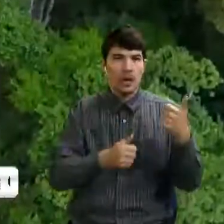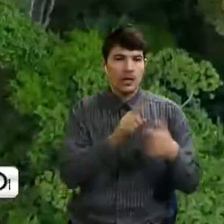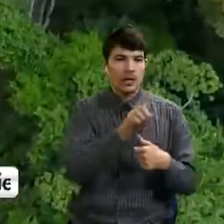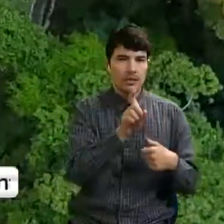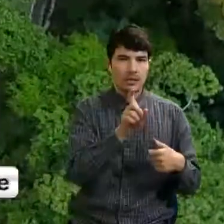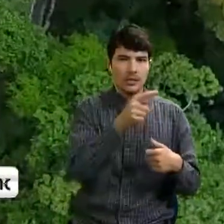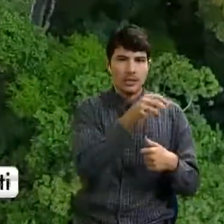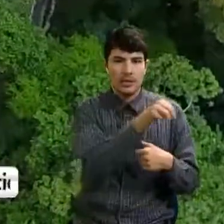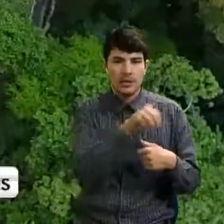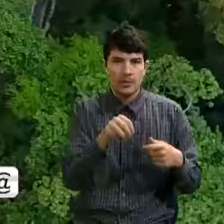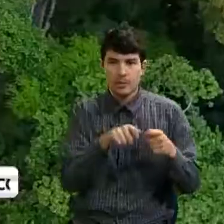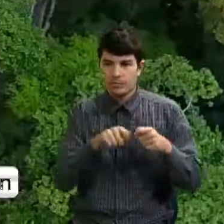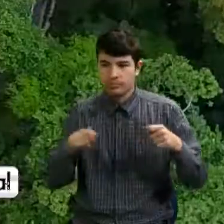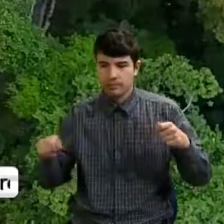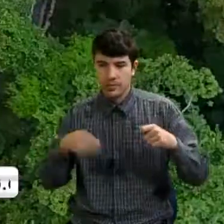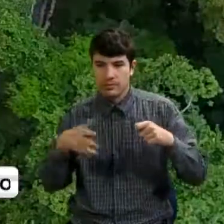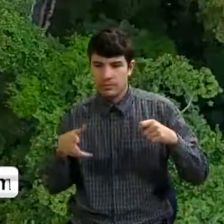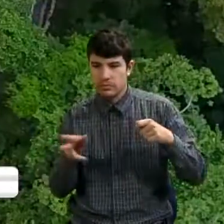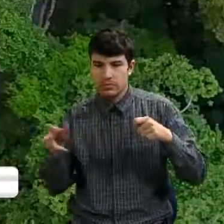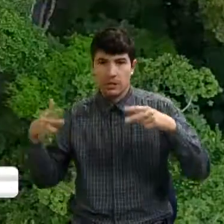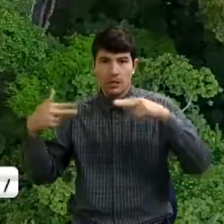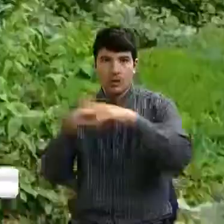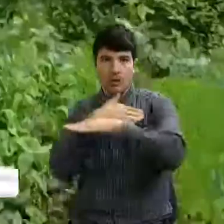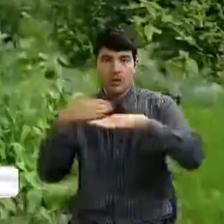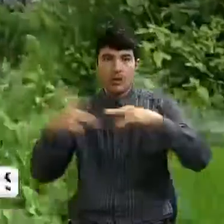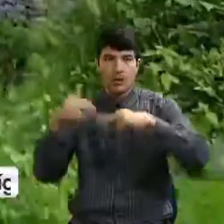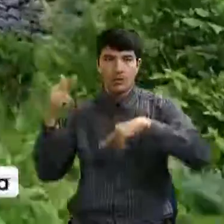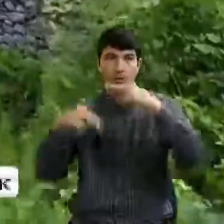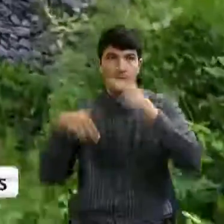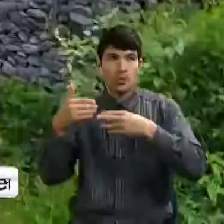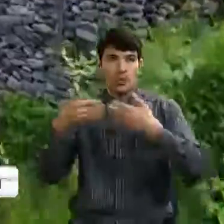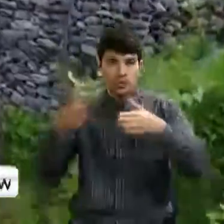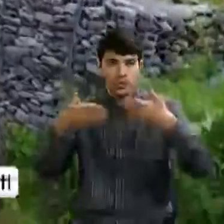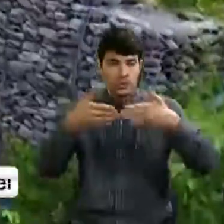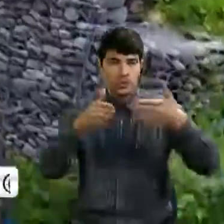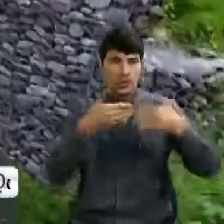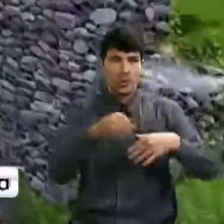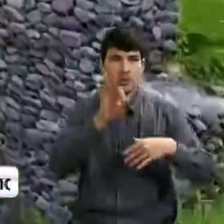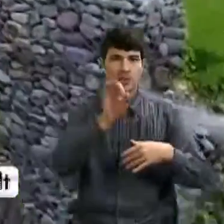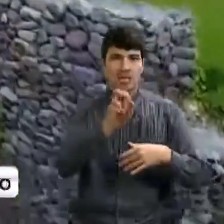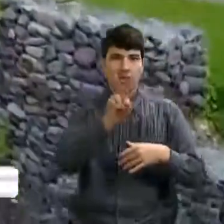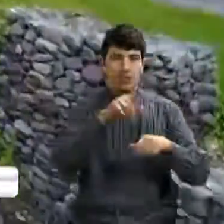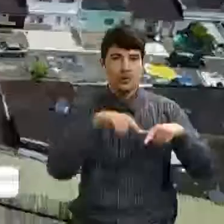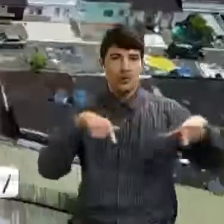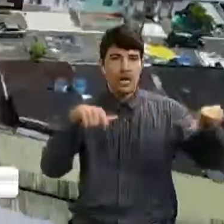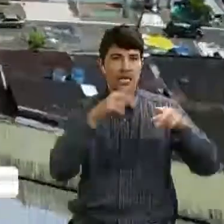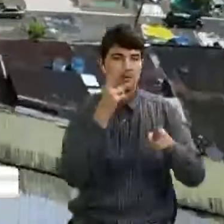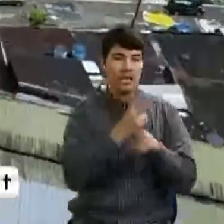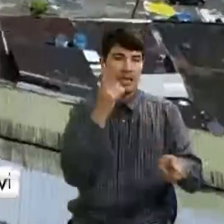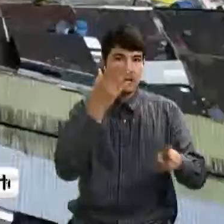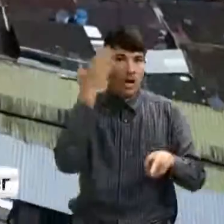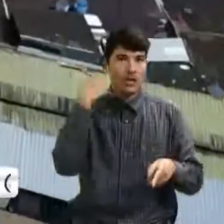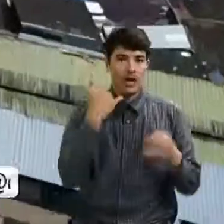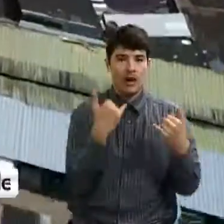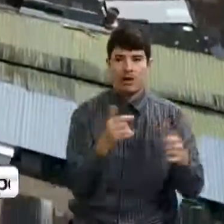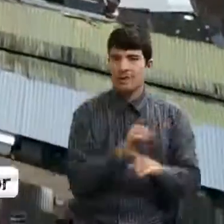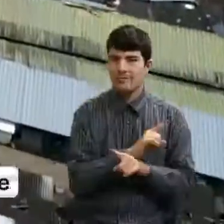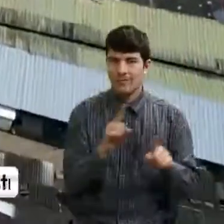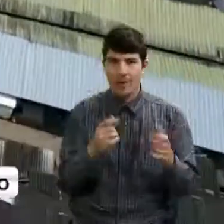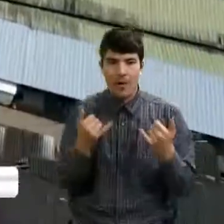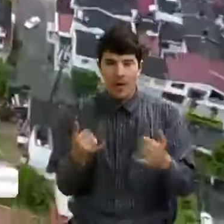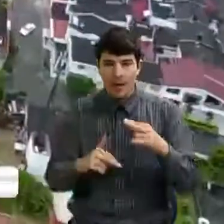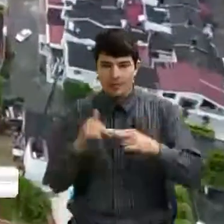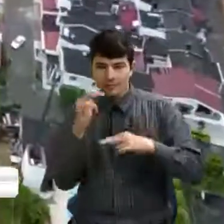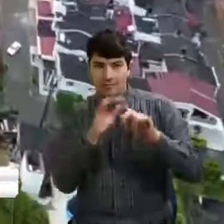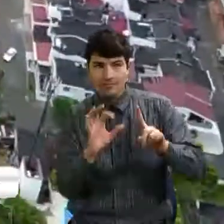longitud en ocho tramos viales en los cuales se rehabilitaron un total de 82 sitios críticos de la vía y empleo a más de 100